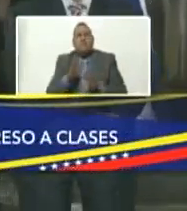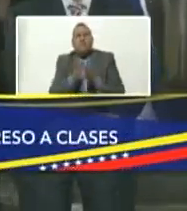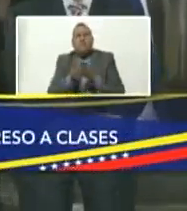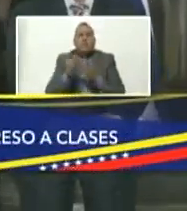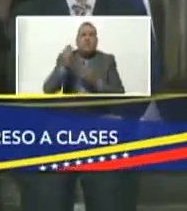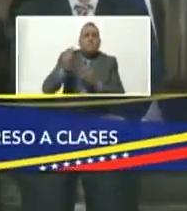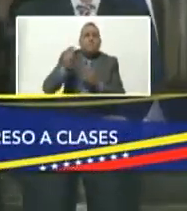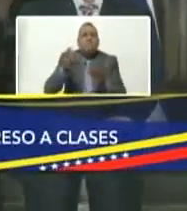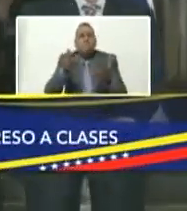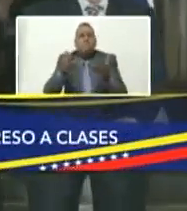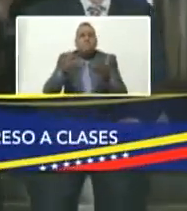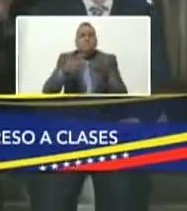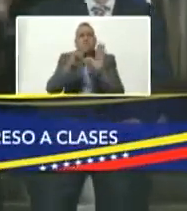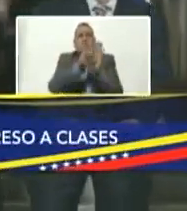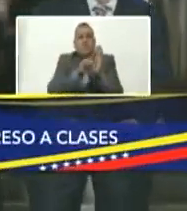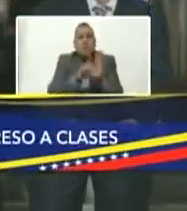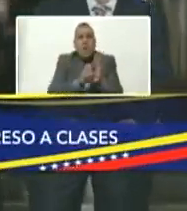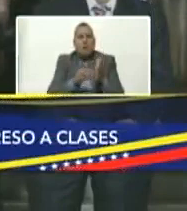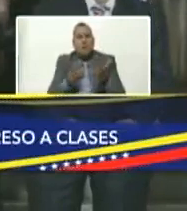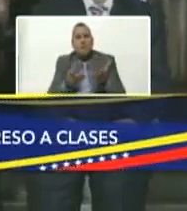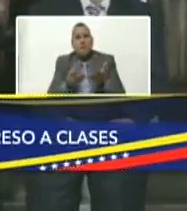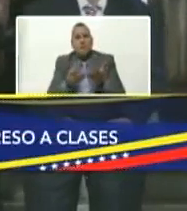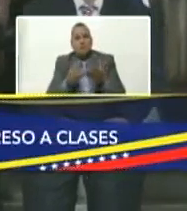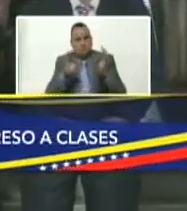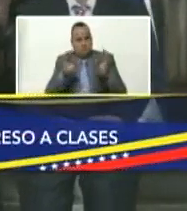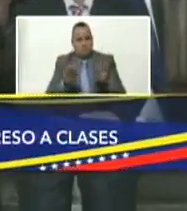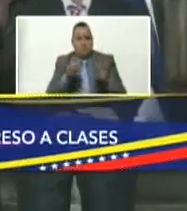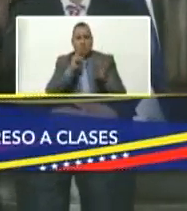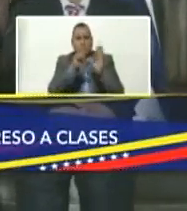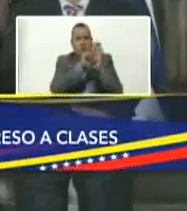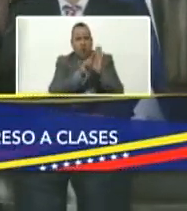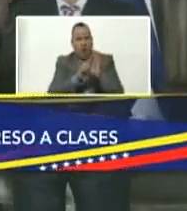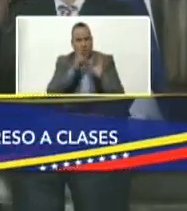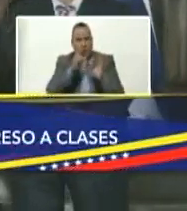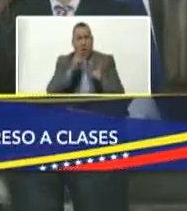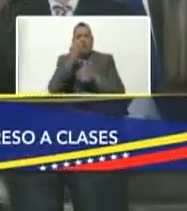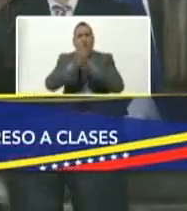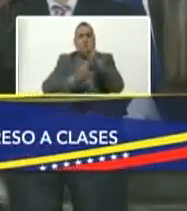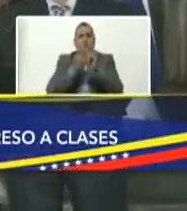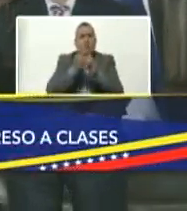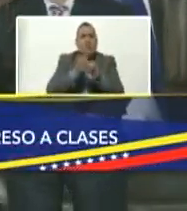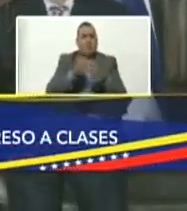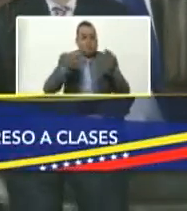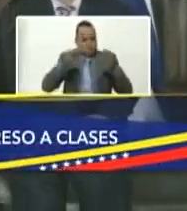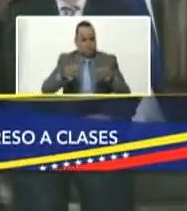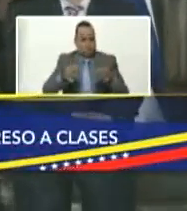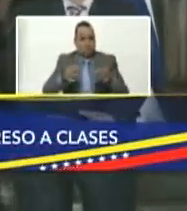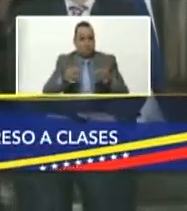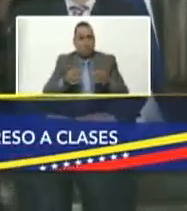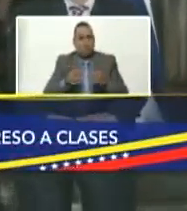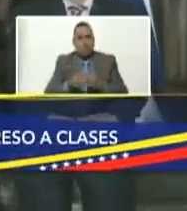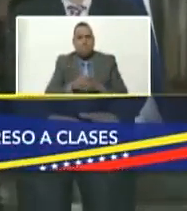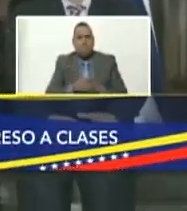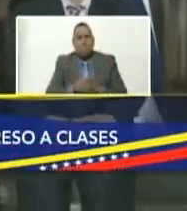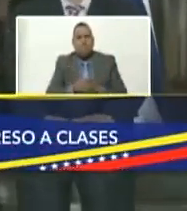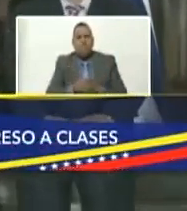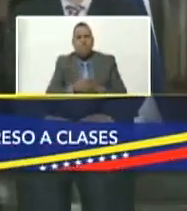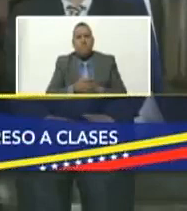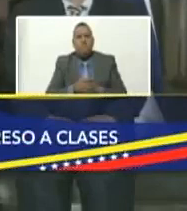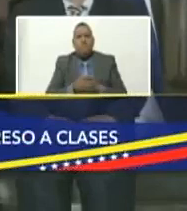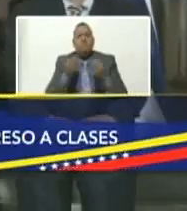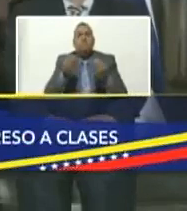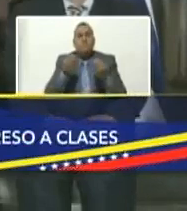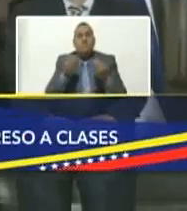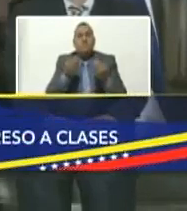parlamentarias, legislativas dentro de la diplomacia parlamentaria, pudiéramos llamarlo, la diplomacia parlamentaria